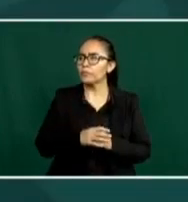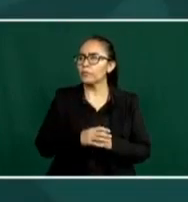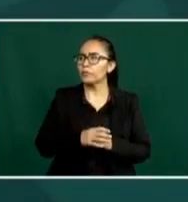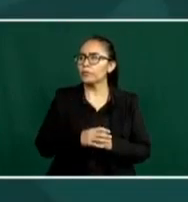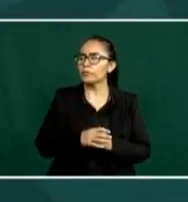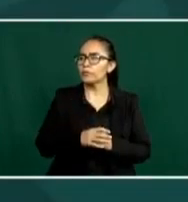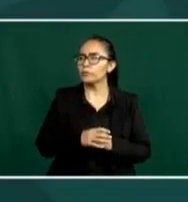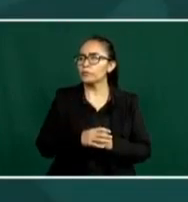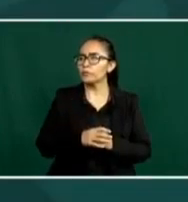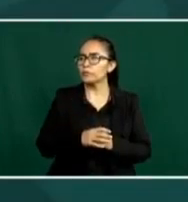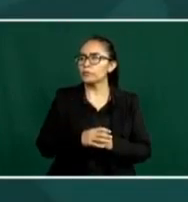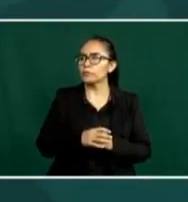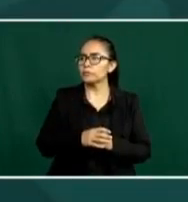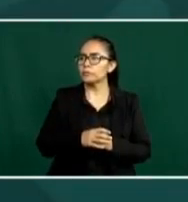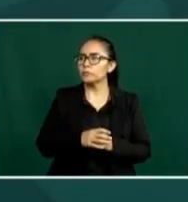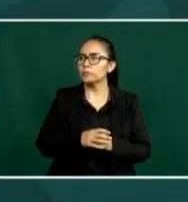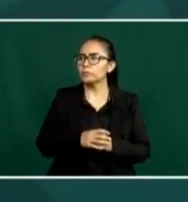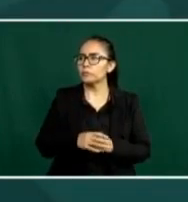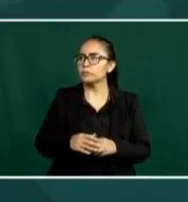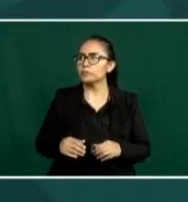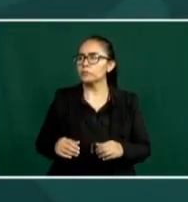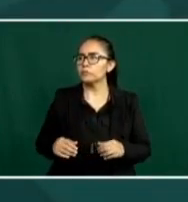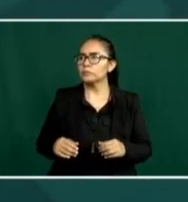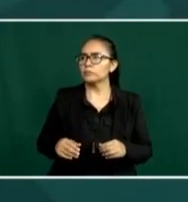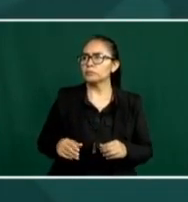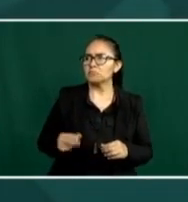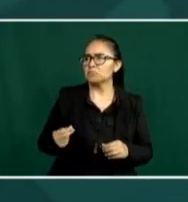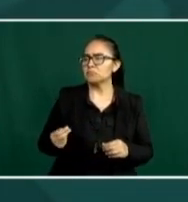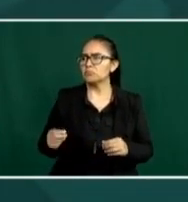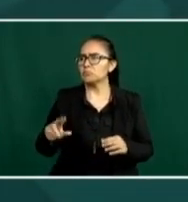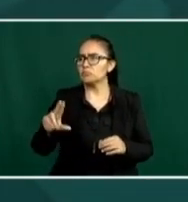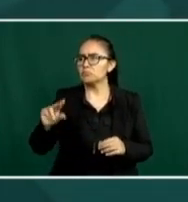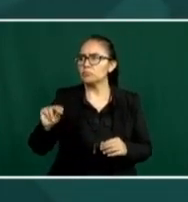no lo conciben